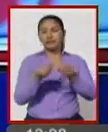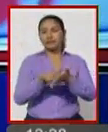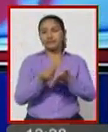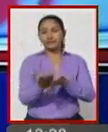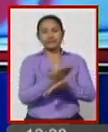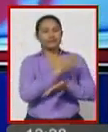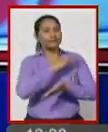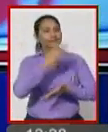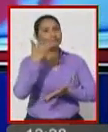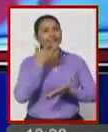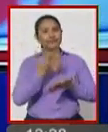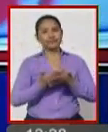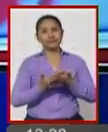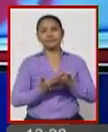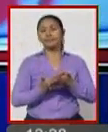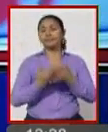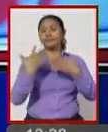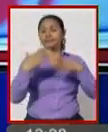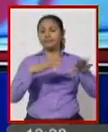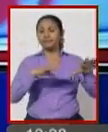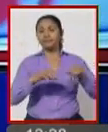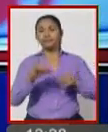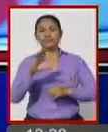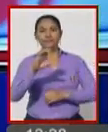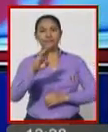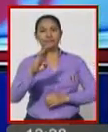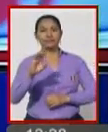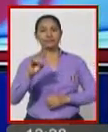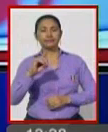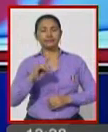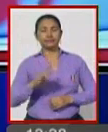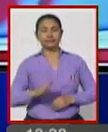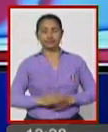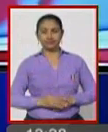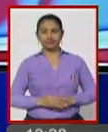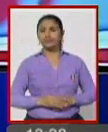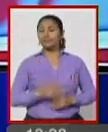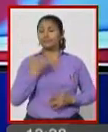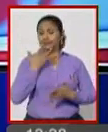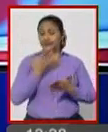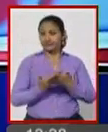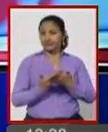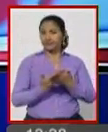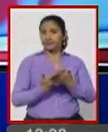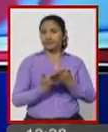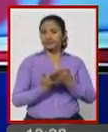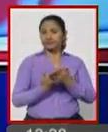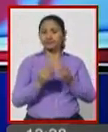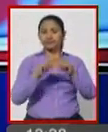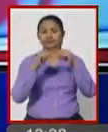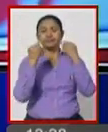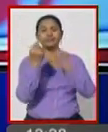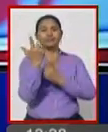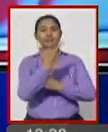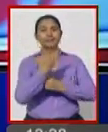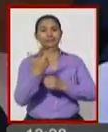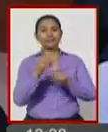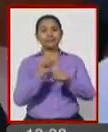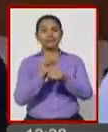incremento salarial, propuesta que ha sido realizada por la Central Obrera Boliviana. Ellos proponen una mesa